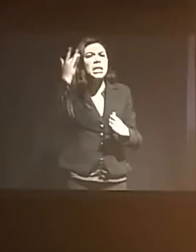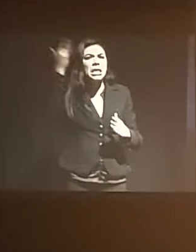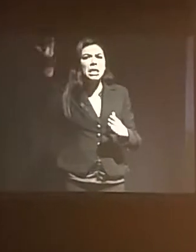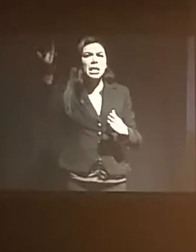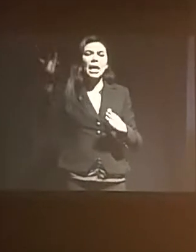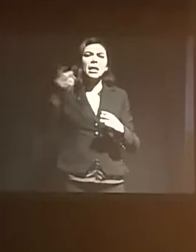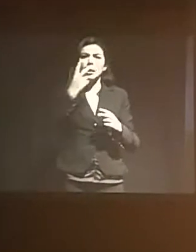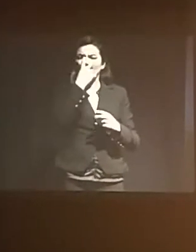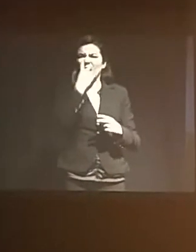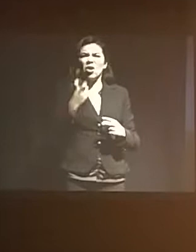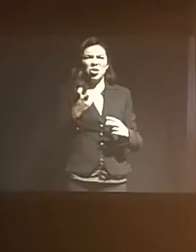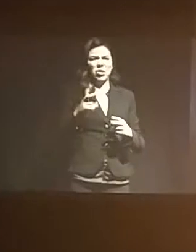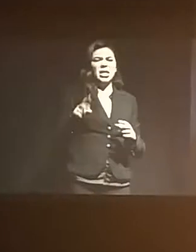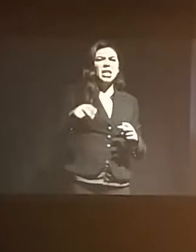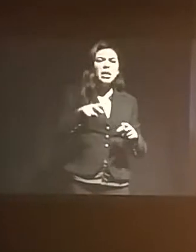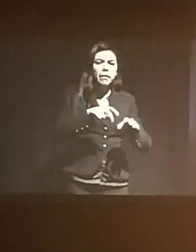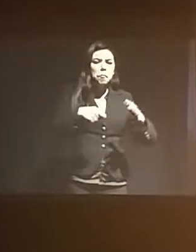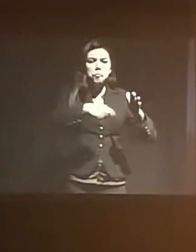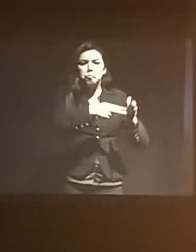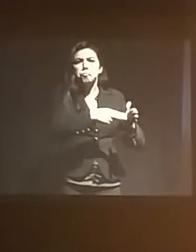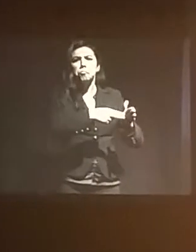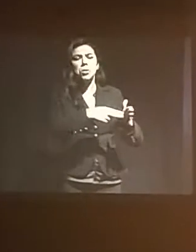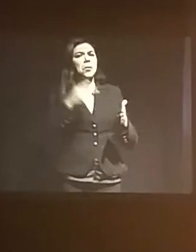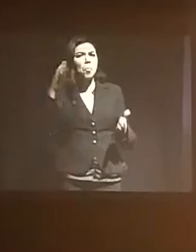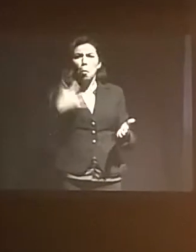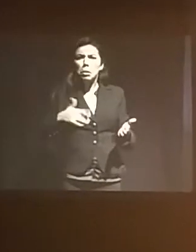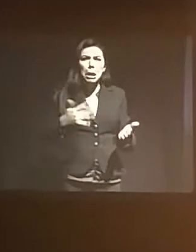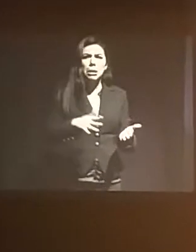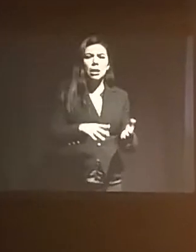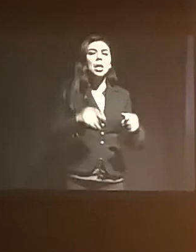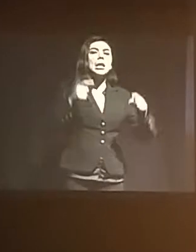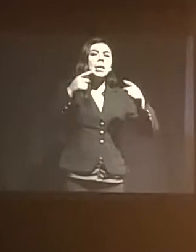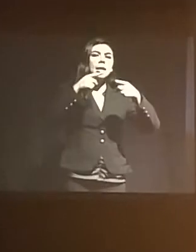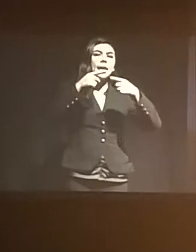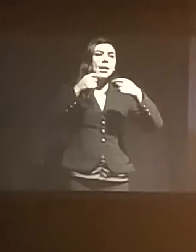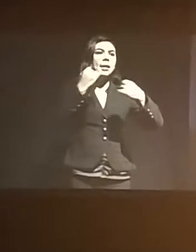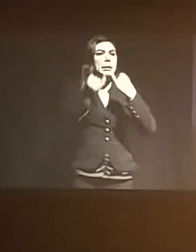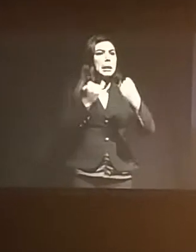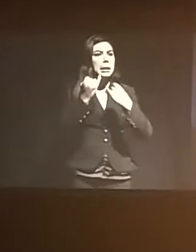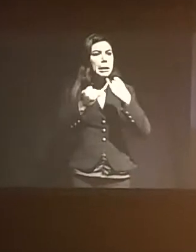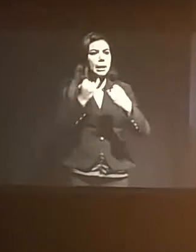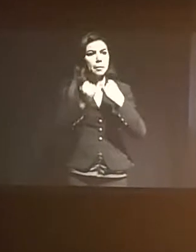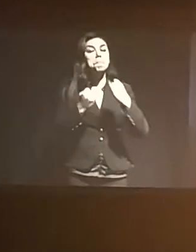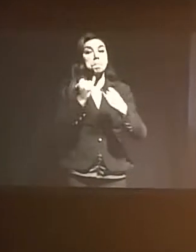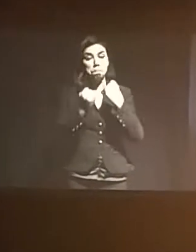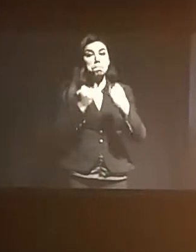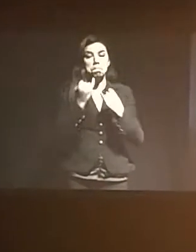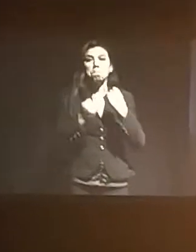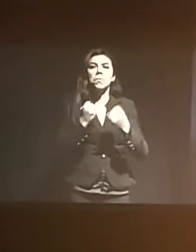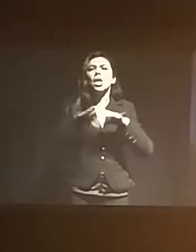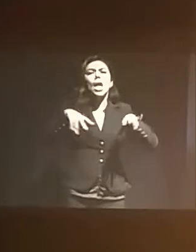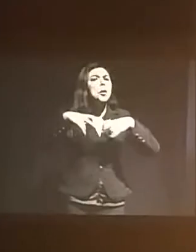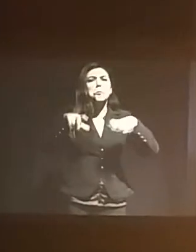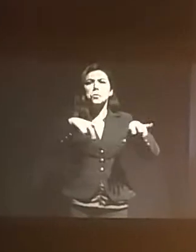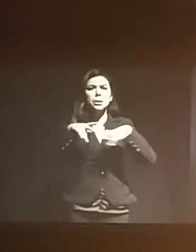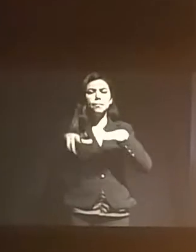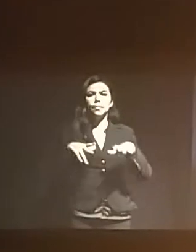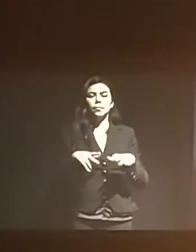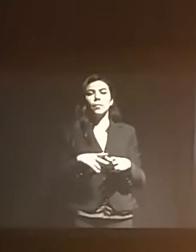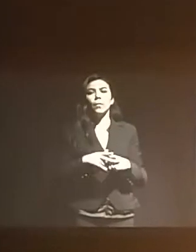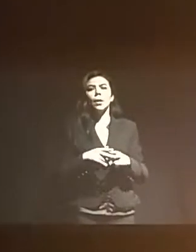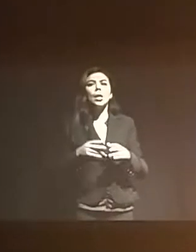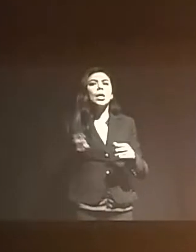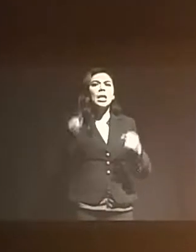combustible, el biomasa en una zona específica ubicada, y se habla del Internet, de los servicios, de los datos, y se habla del Internet de las cosas, y se habla del